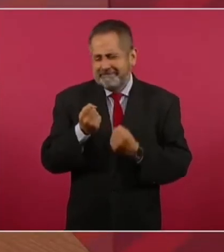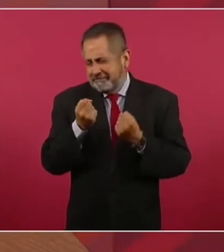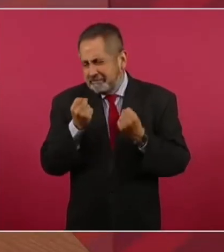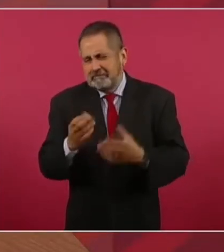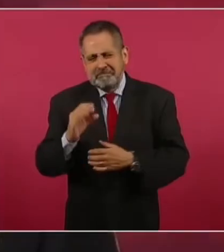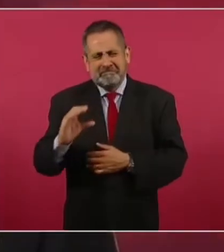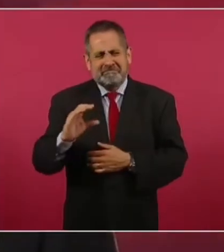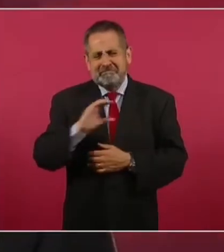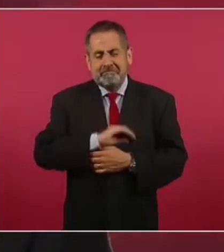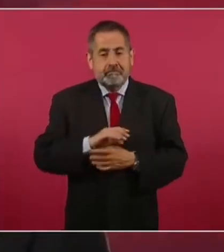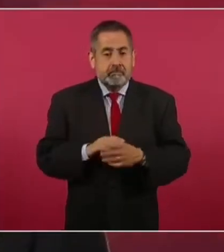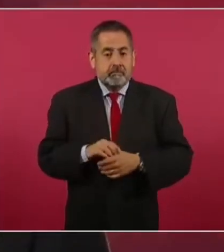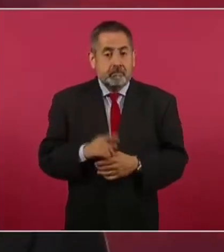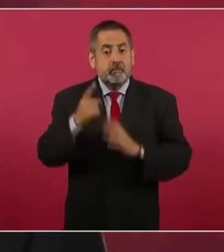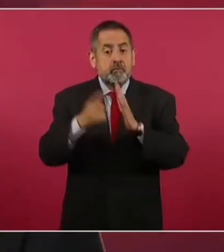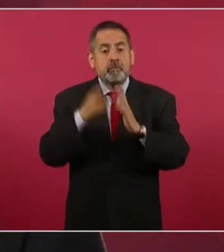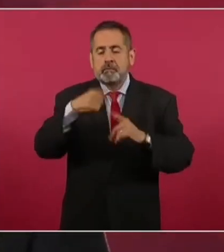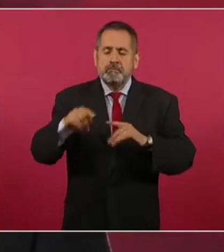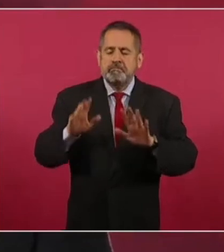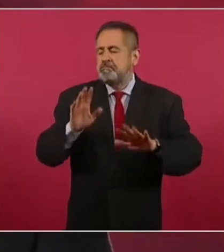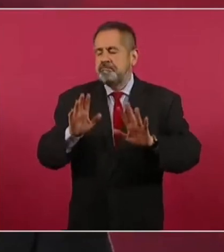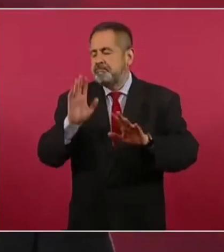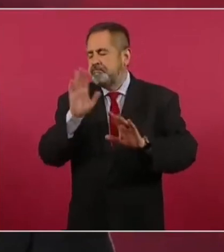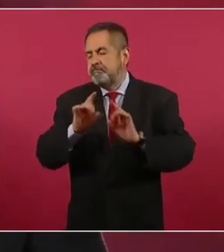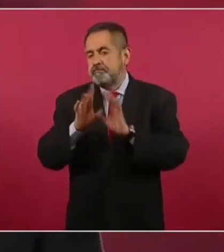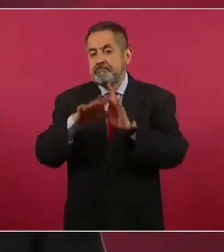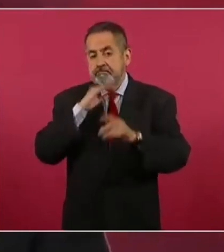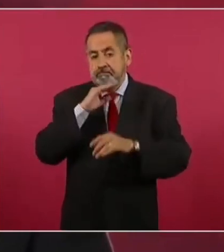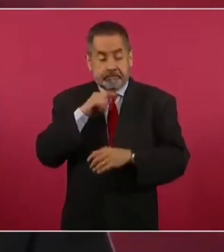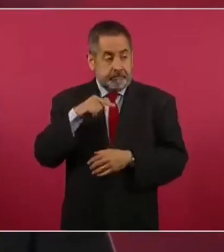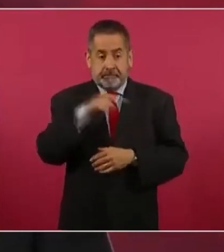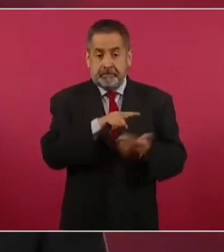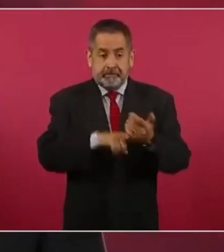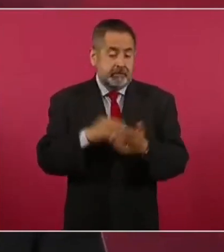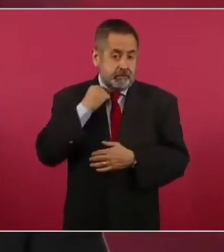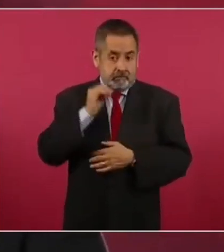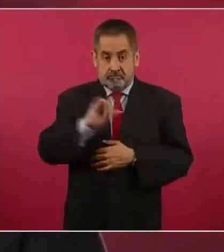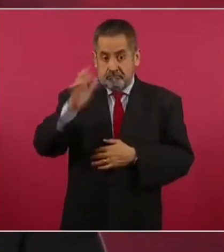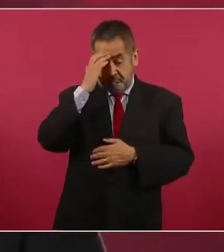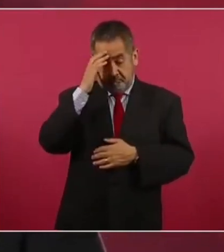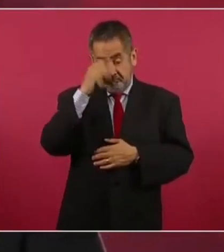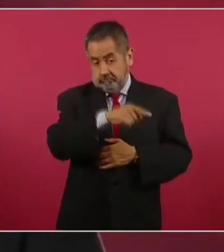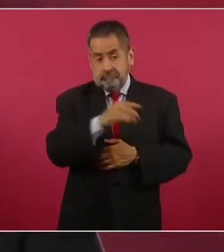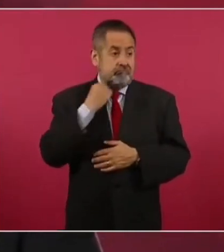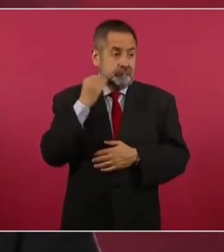Una vez nos descuidamos y uno de estos abogados, famosísimos,